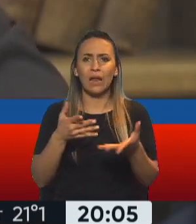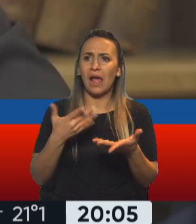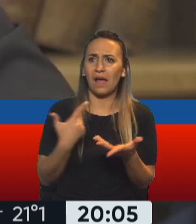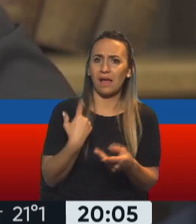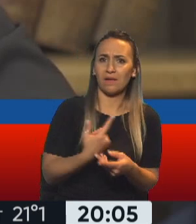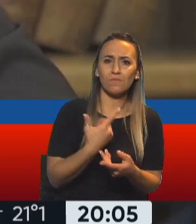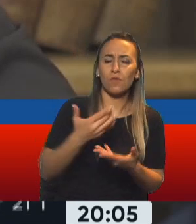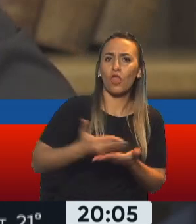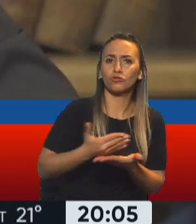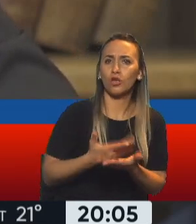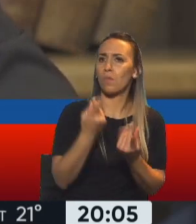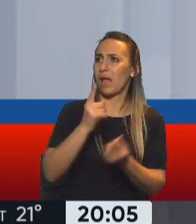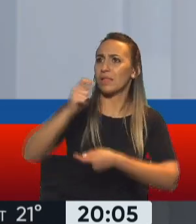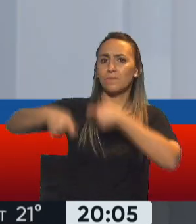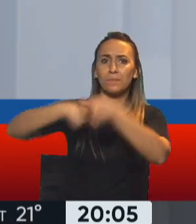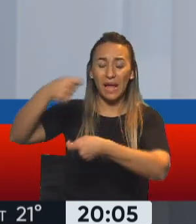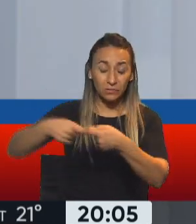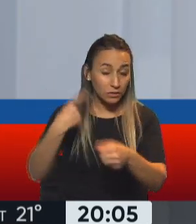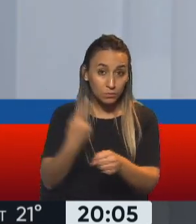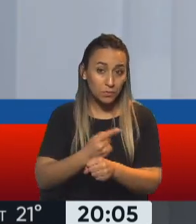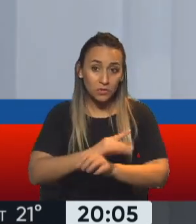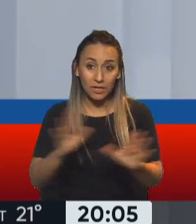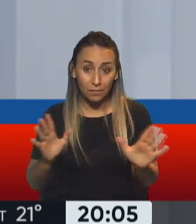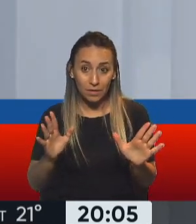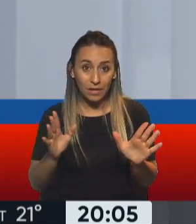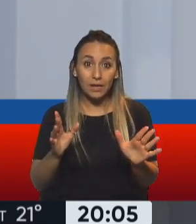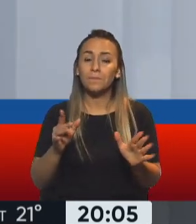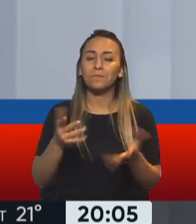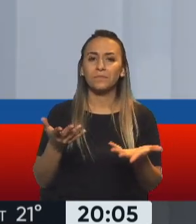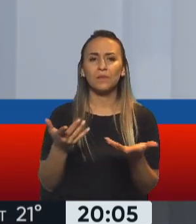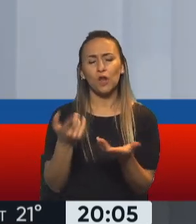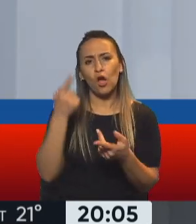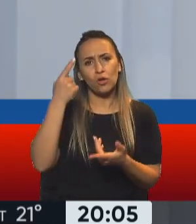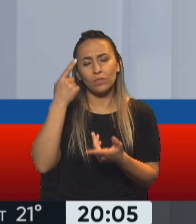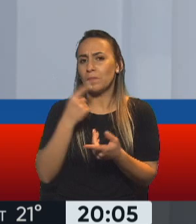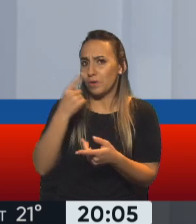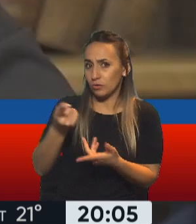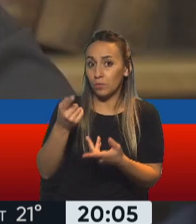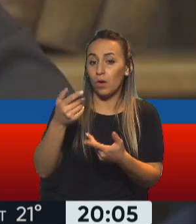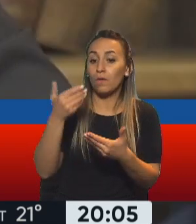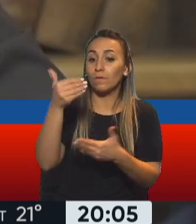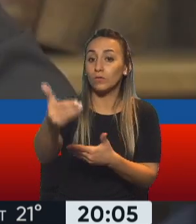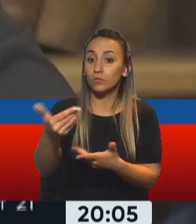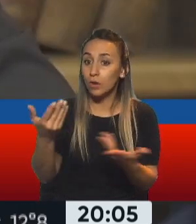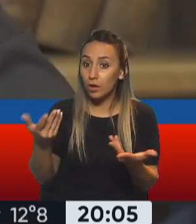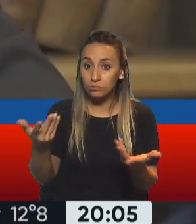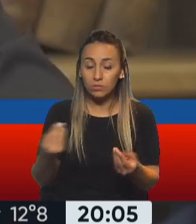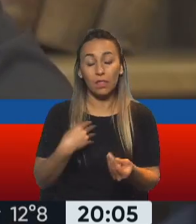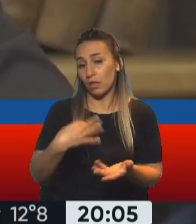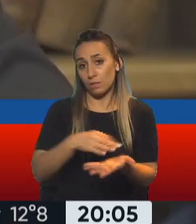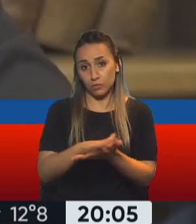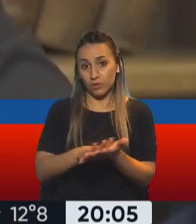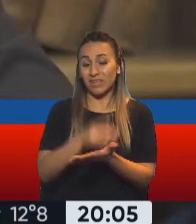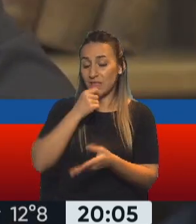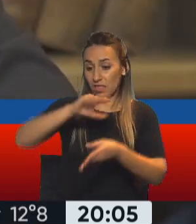pago de la deuda. Y recordemos que cuando hay más deuda en dólares... Adelante, digo, de cara a lo que viene, que es lo que... Y hay que resolverlo, porque cuando tenés más deuda